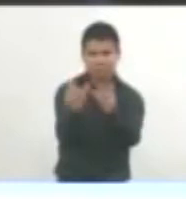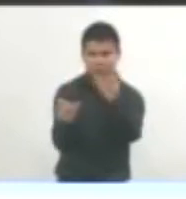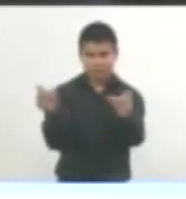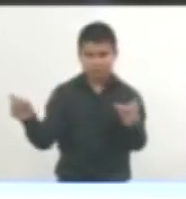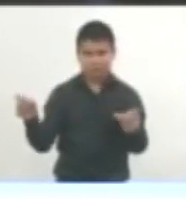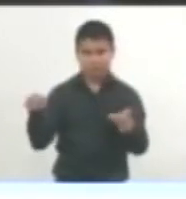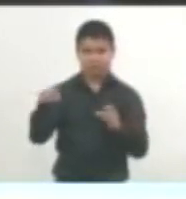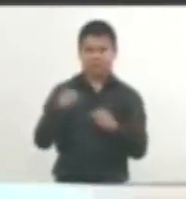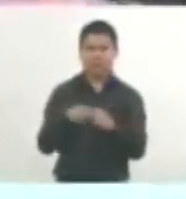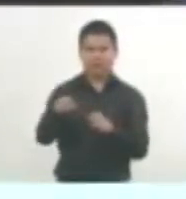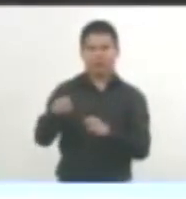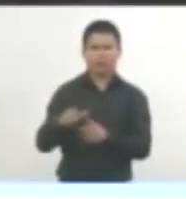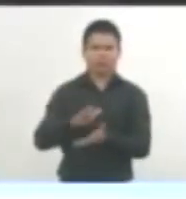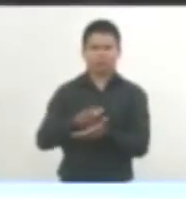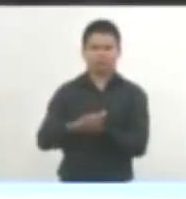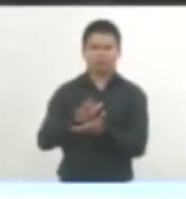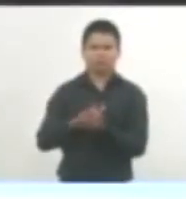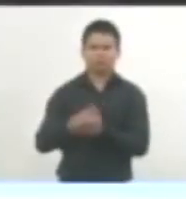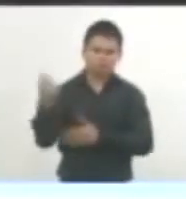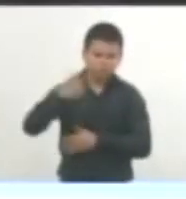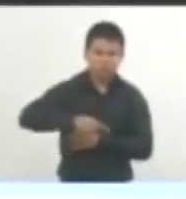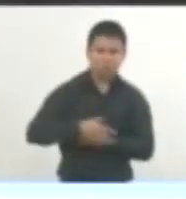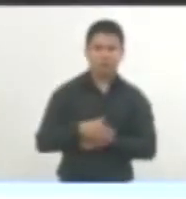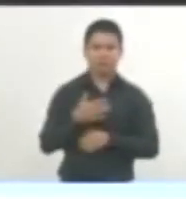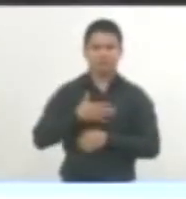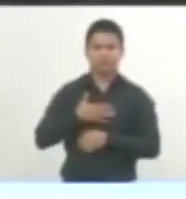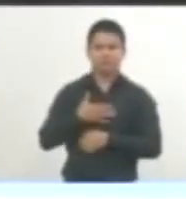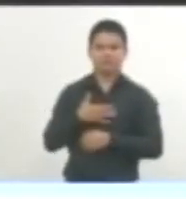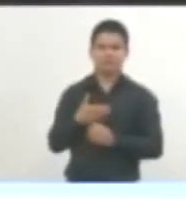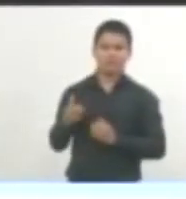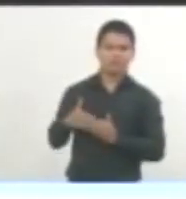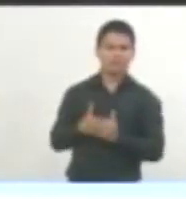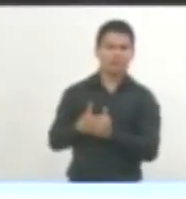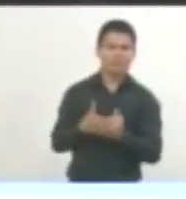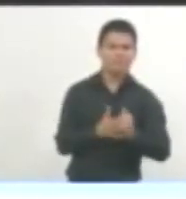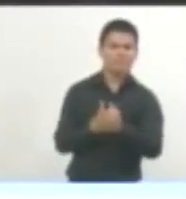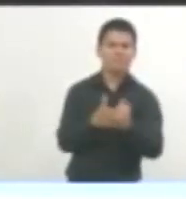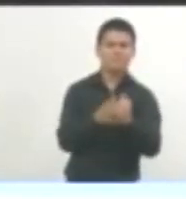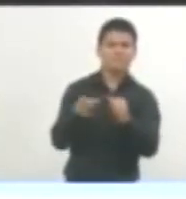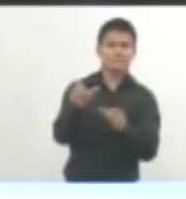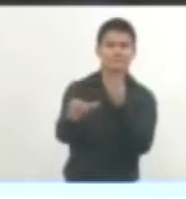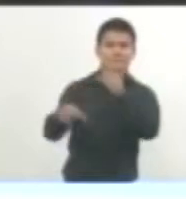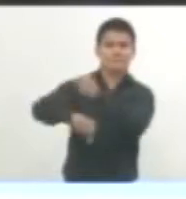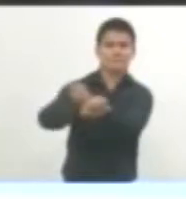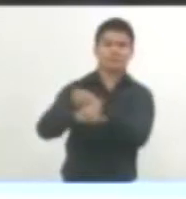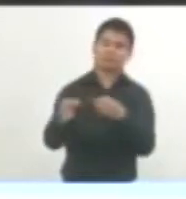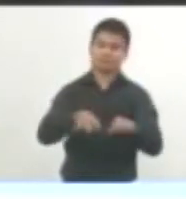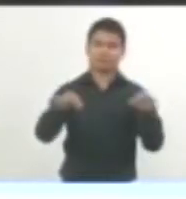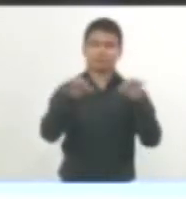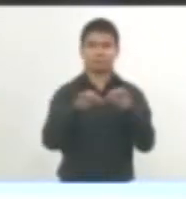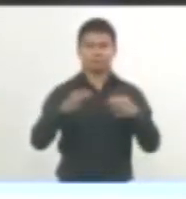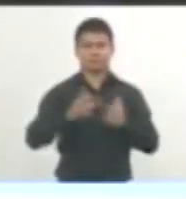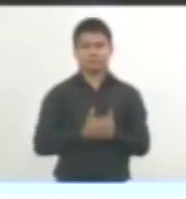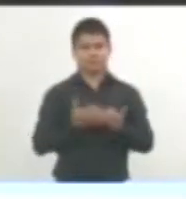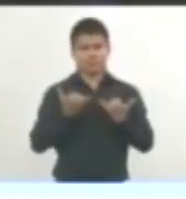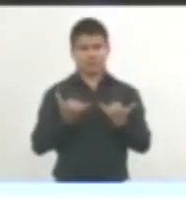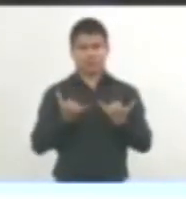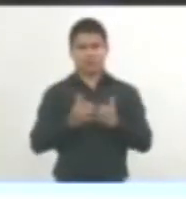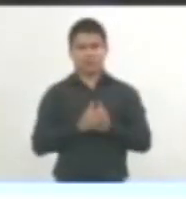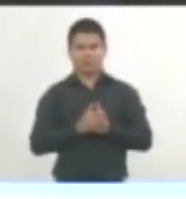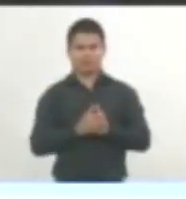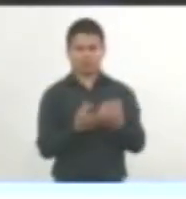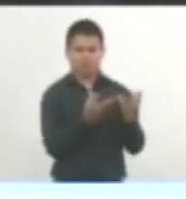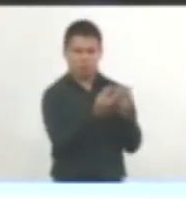quiere, lo que tú quieres. El entrenador para mí es aquel que tiene la posibilidad de influir en un grupo de